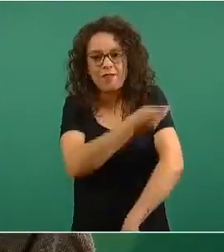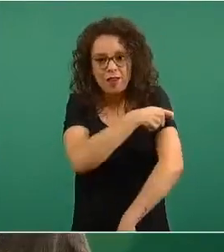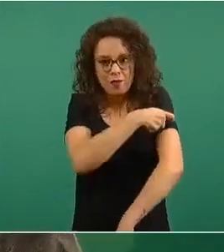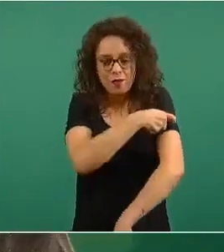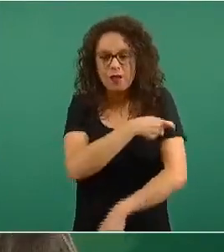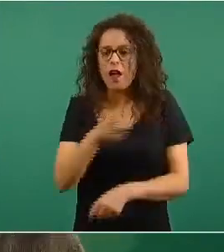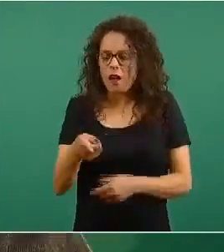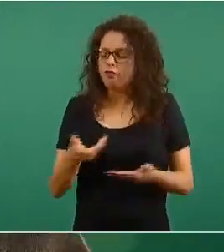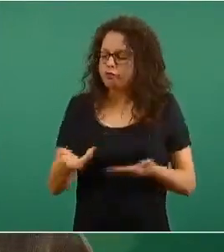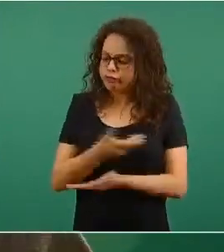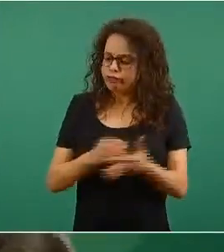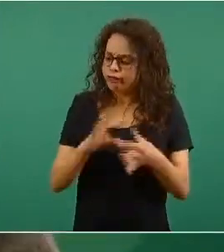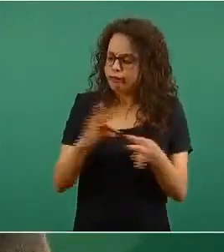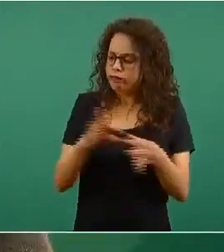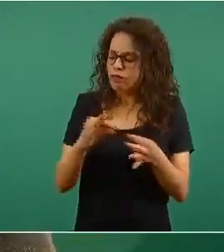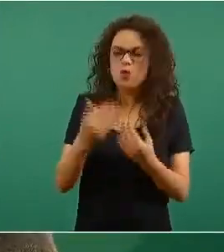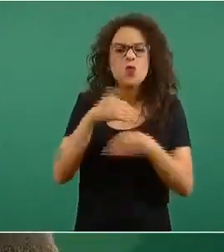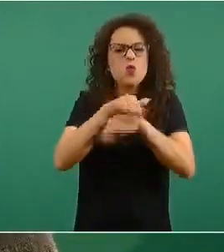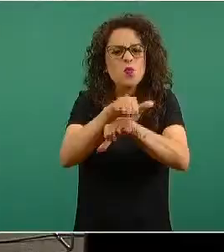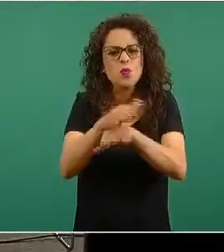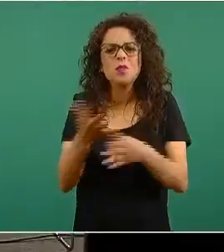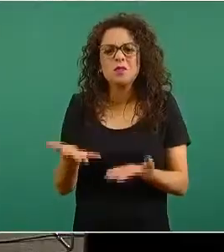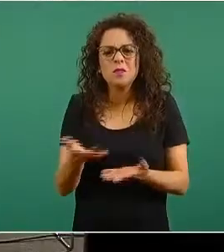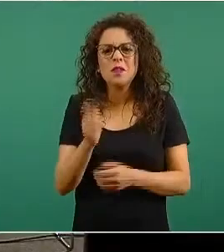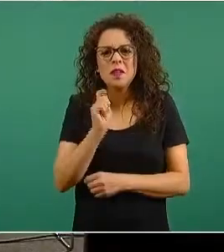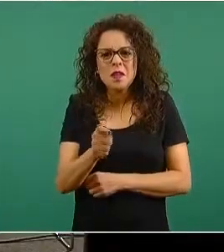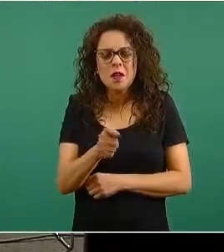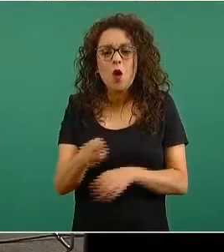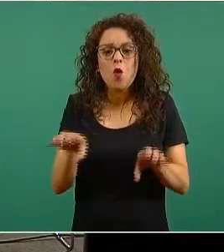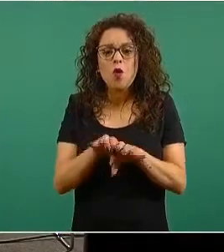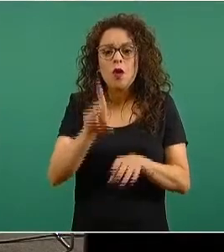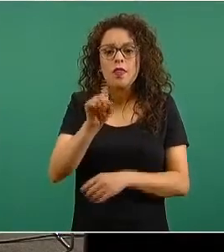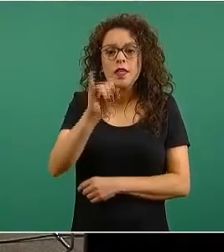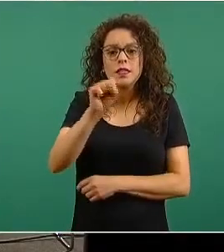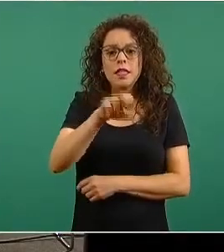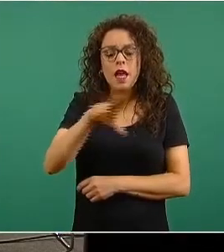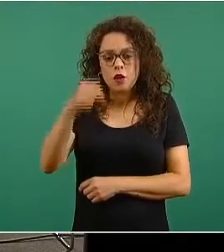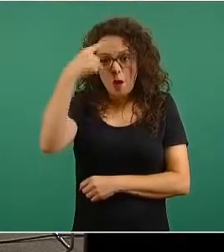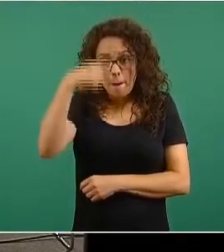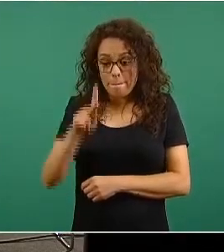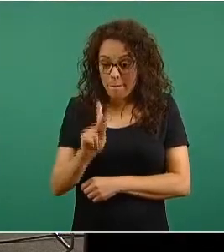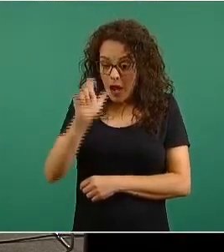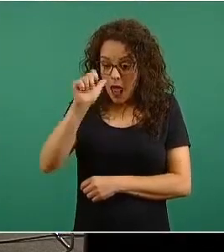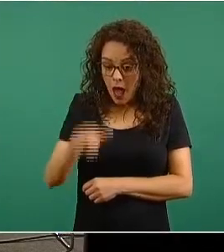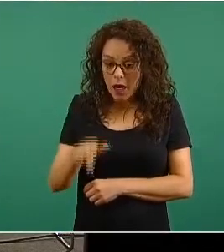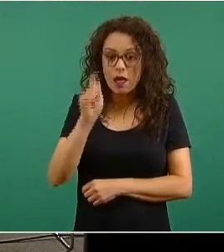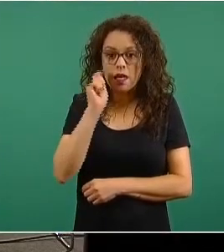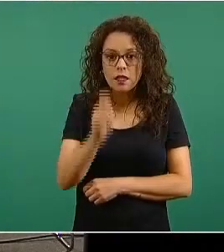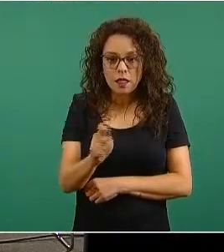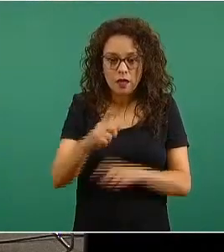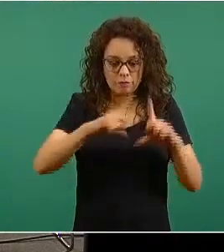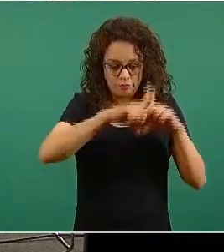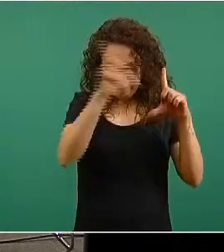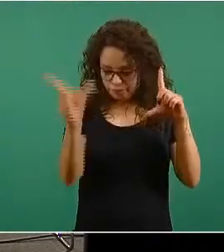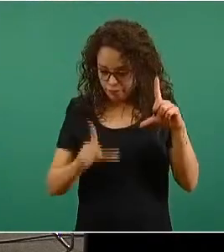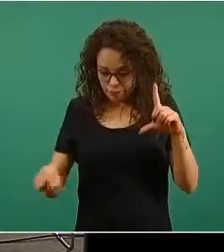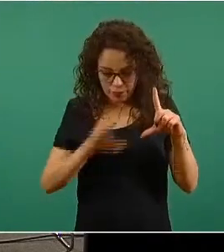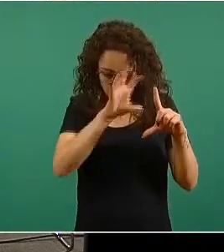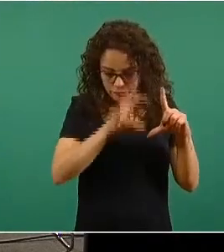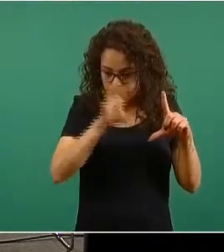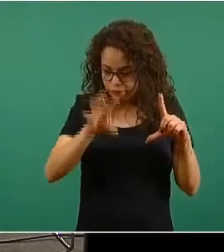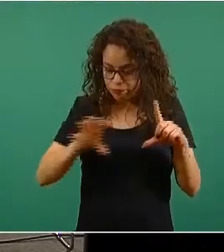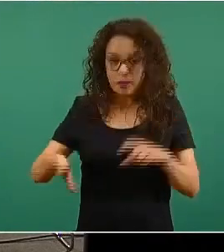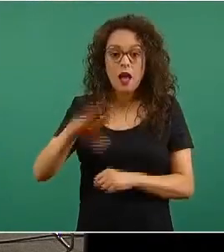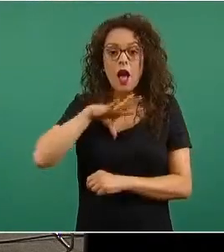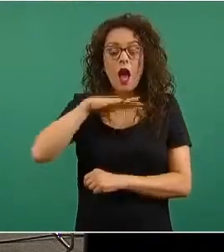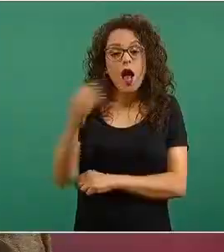respecto fue este diseño del plan en términos territoriales. Se han definido 3 áreas,